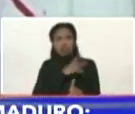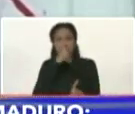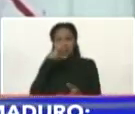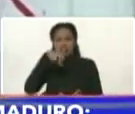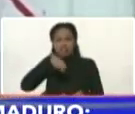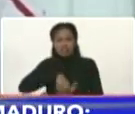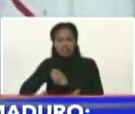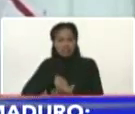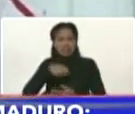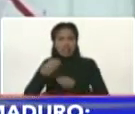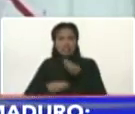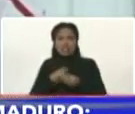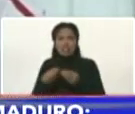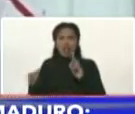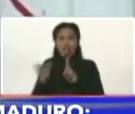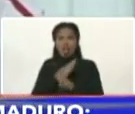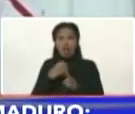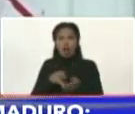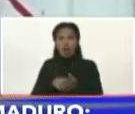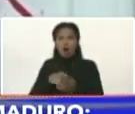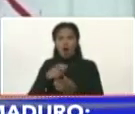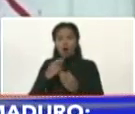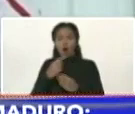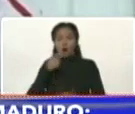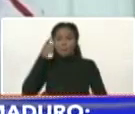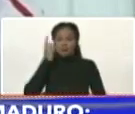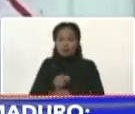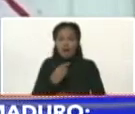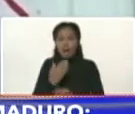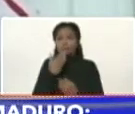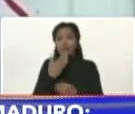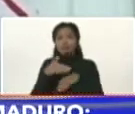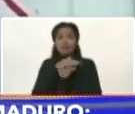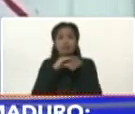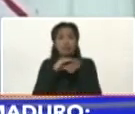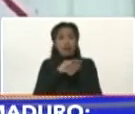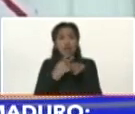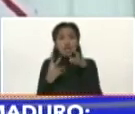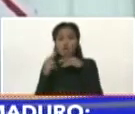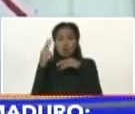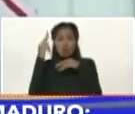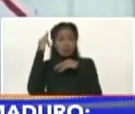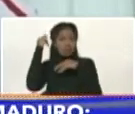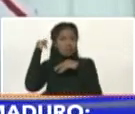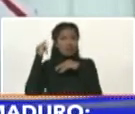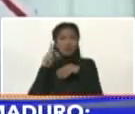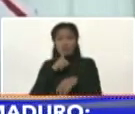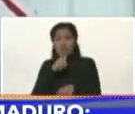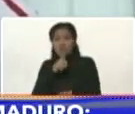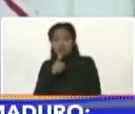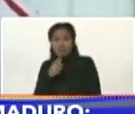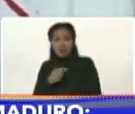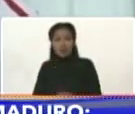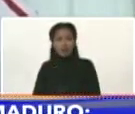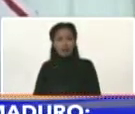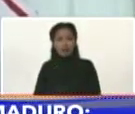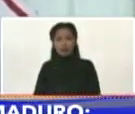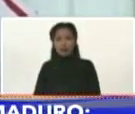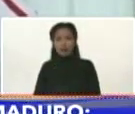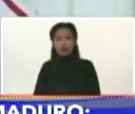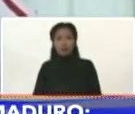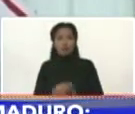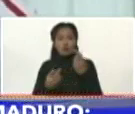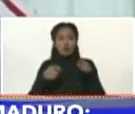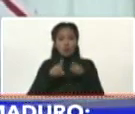arrodillar, la trataron de obligar a pedir perdón, le cortaron el cabello como castigo, como hacían